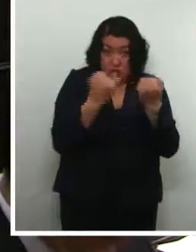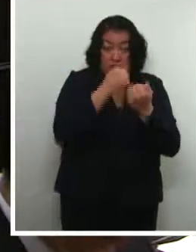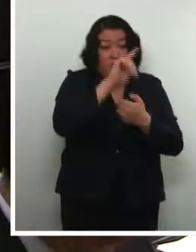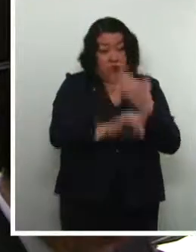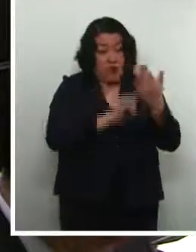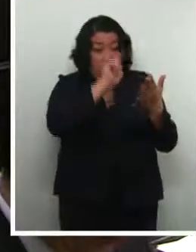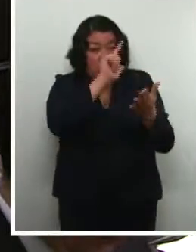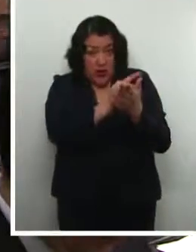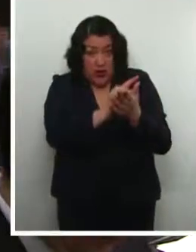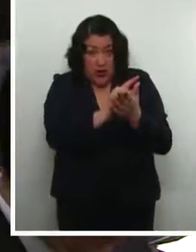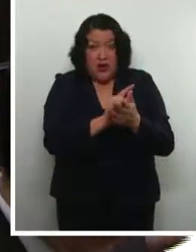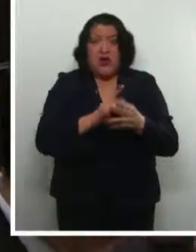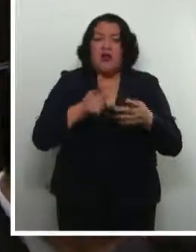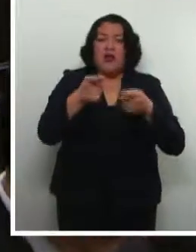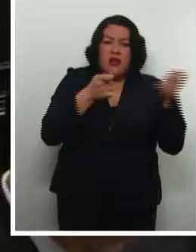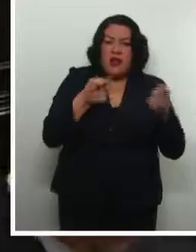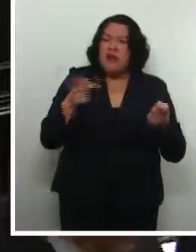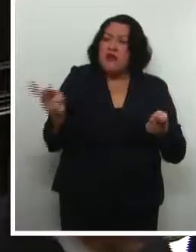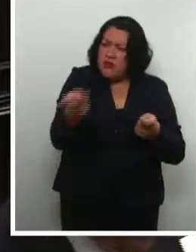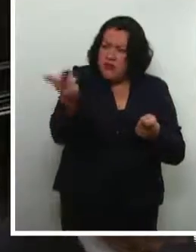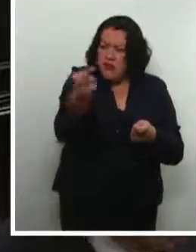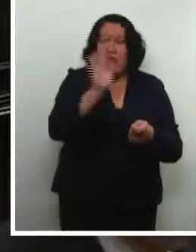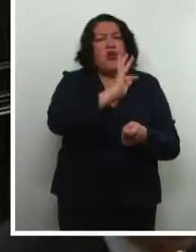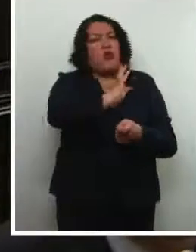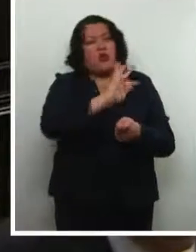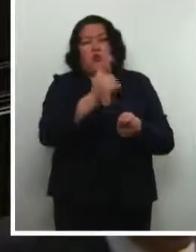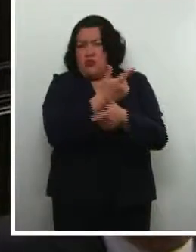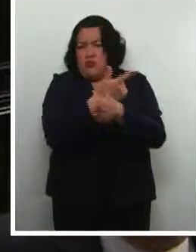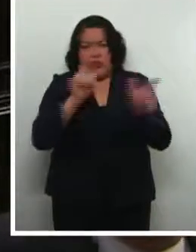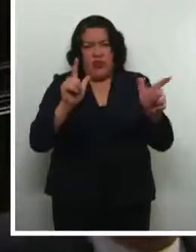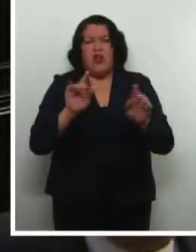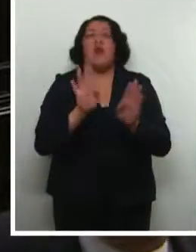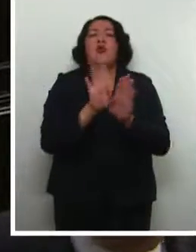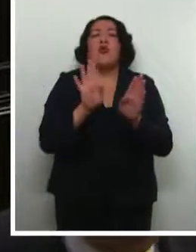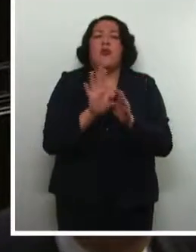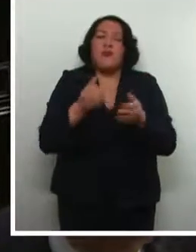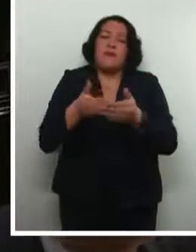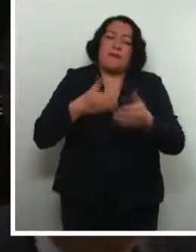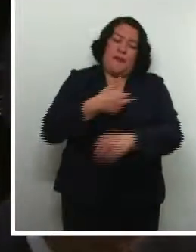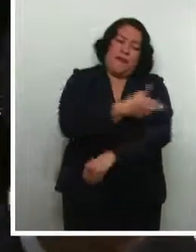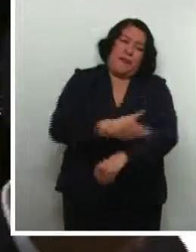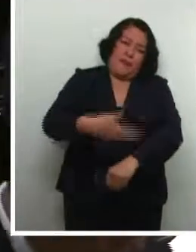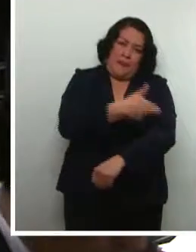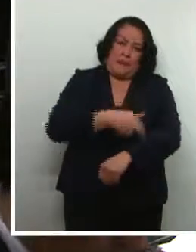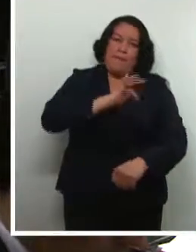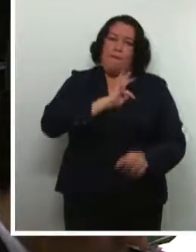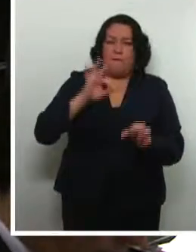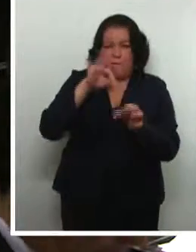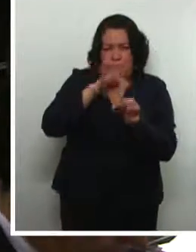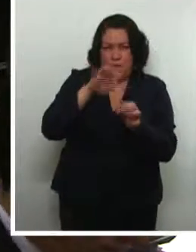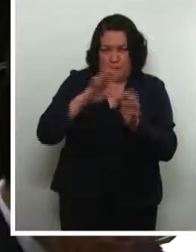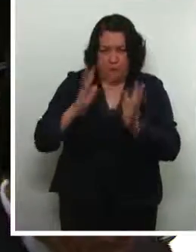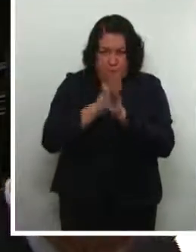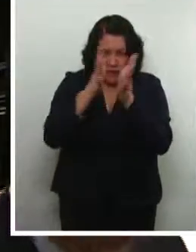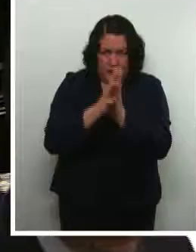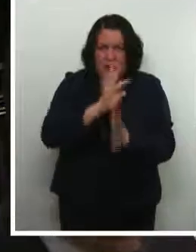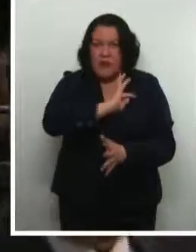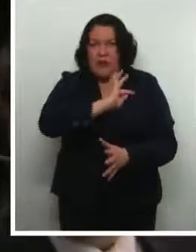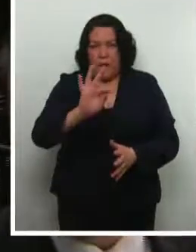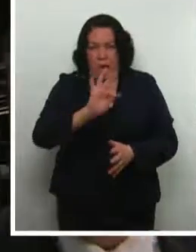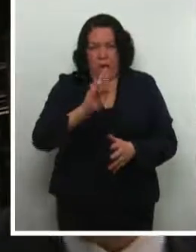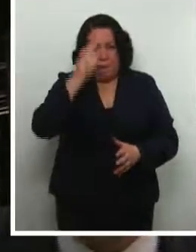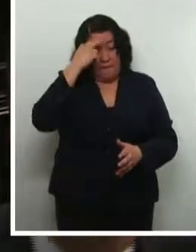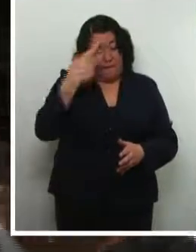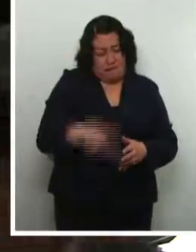que regulan las relaciones en la comunidad a través de los mecanismos de democracia directa y participativa